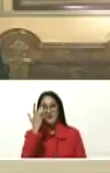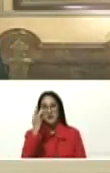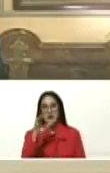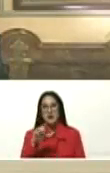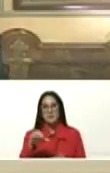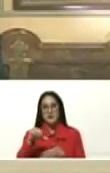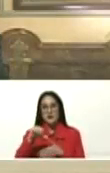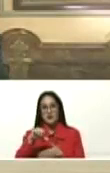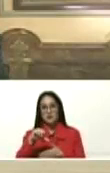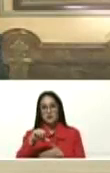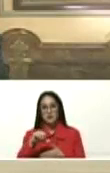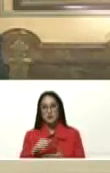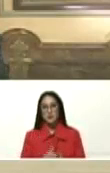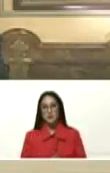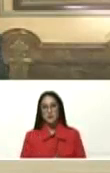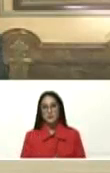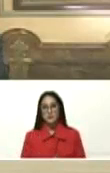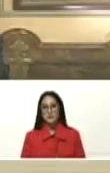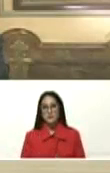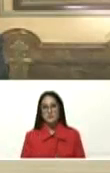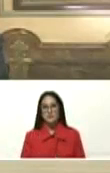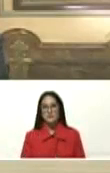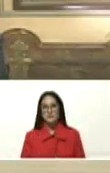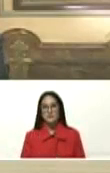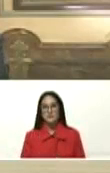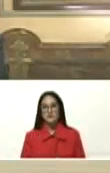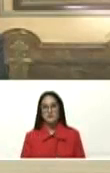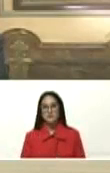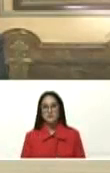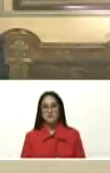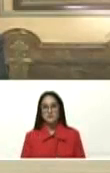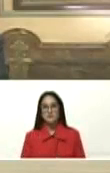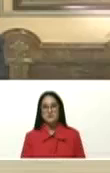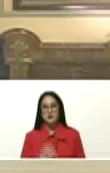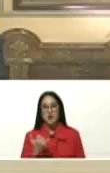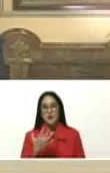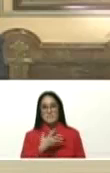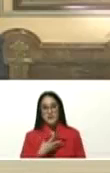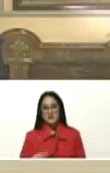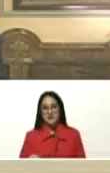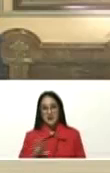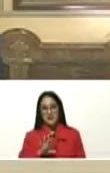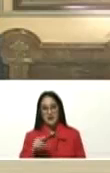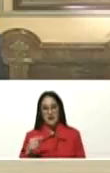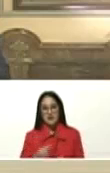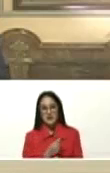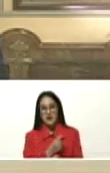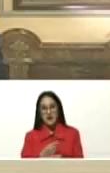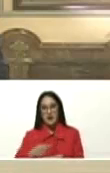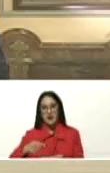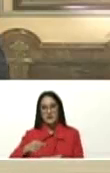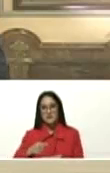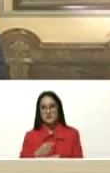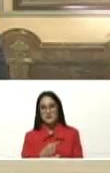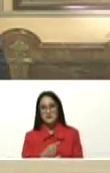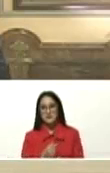Sur. Del excelentísimo señor Umaro Sissoko Embaló, presidente de la República de Guinea-Bissau.